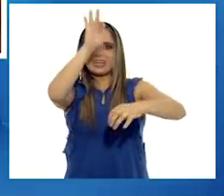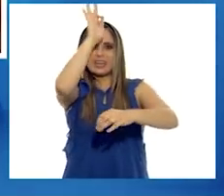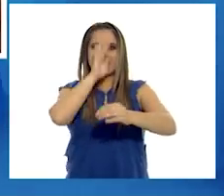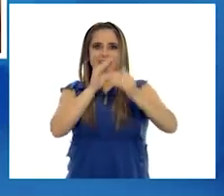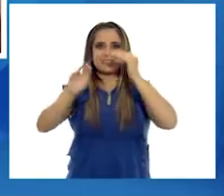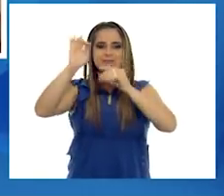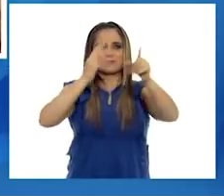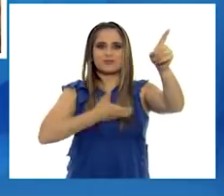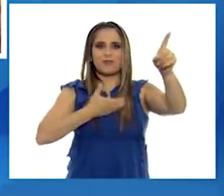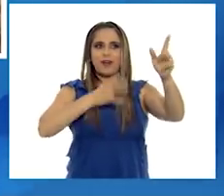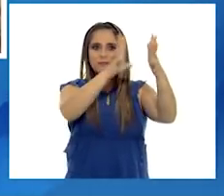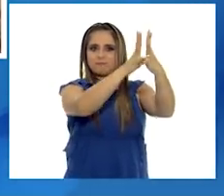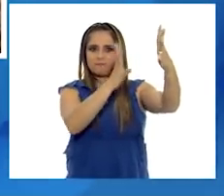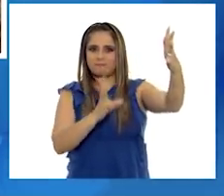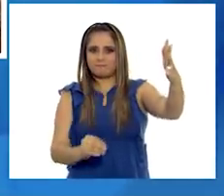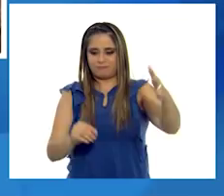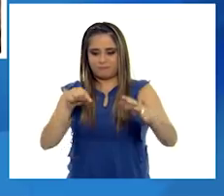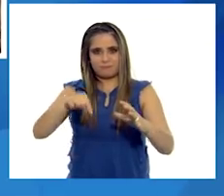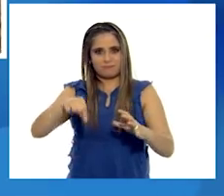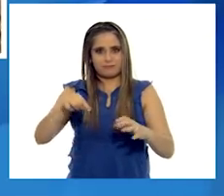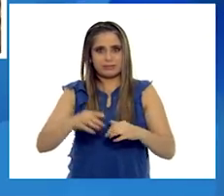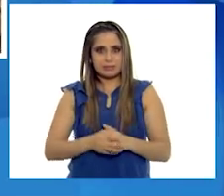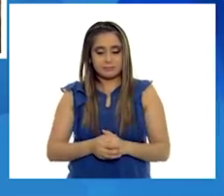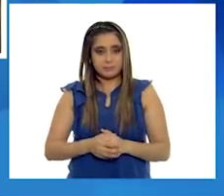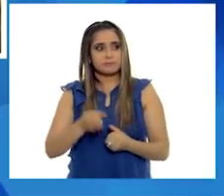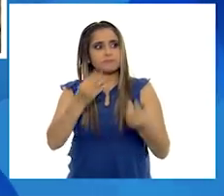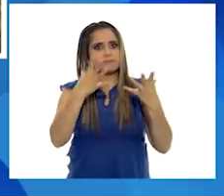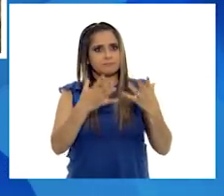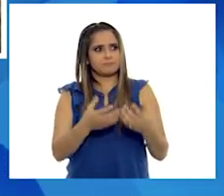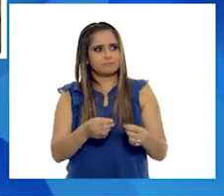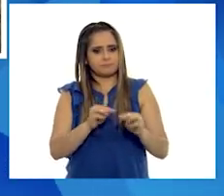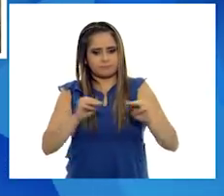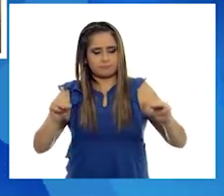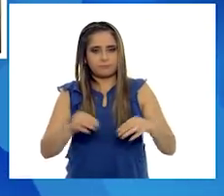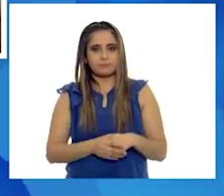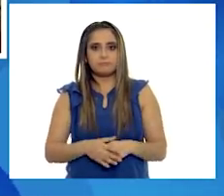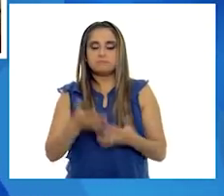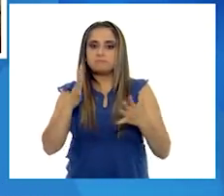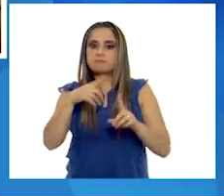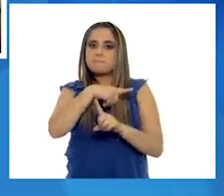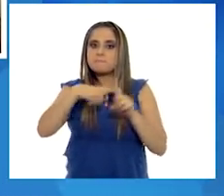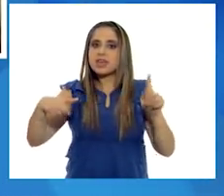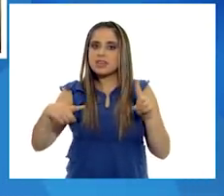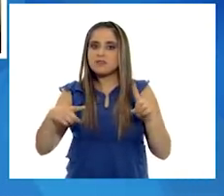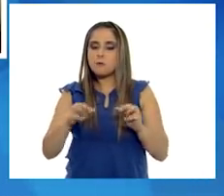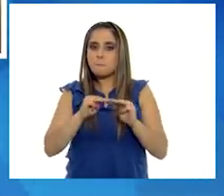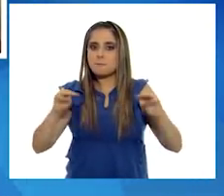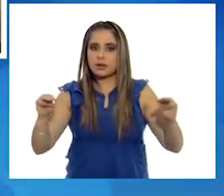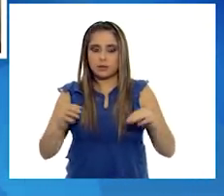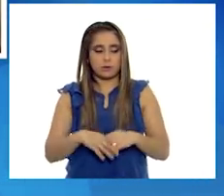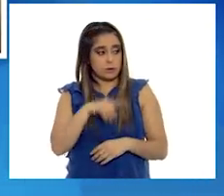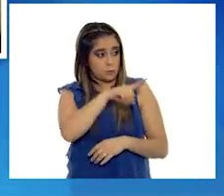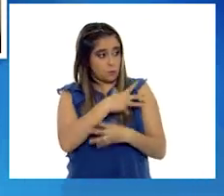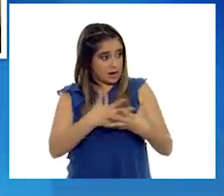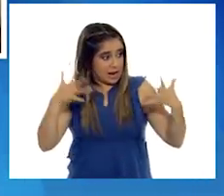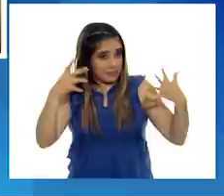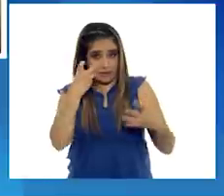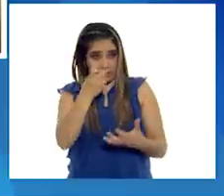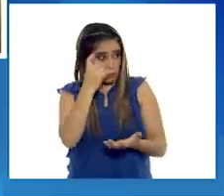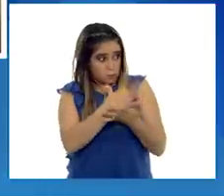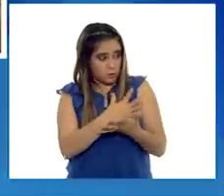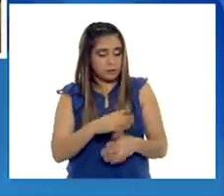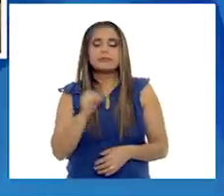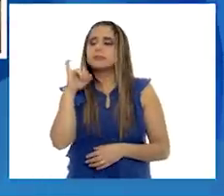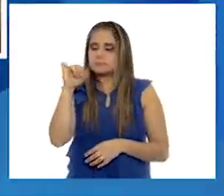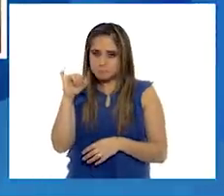Tal vez como más de medio metro. ¿Es la pieza más grande que ha hecho? Sí, mi